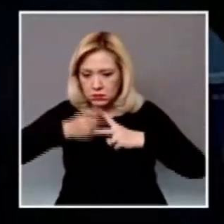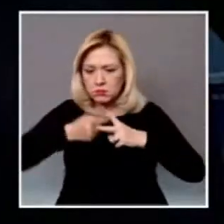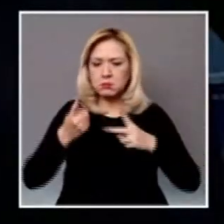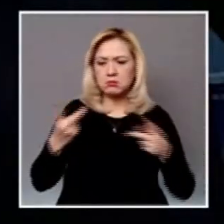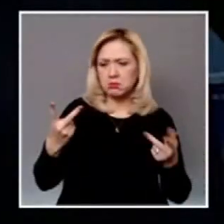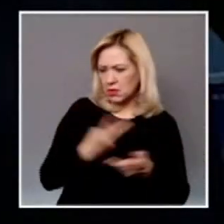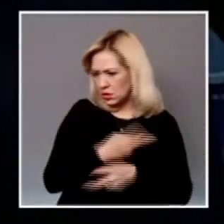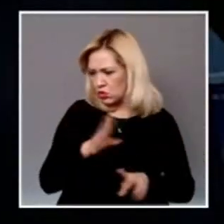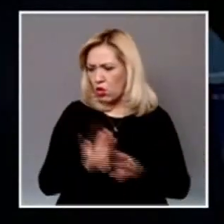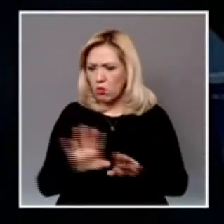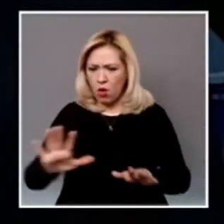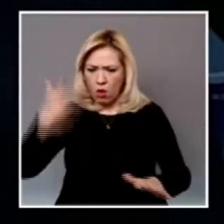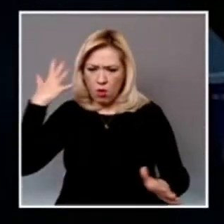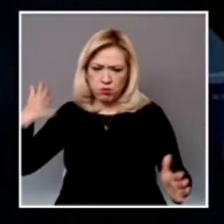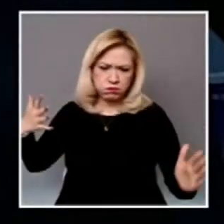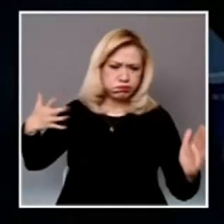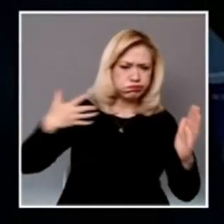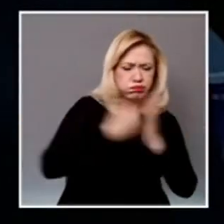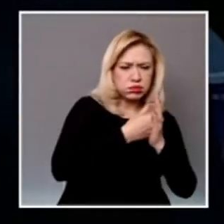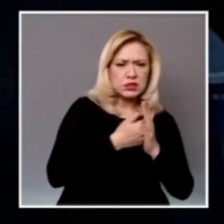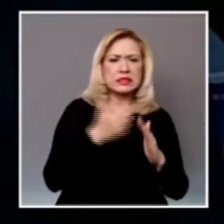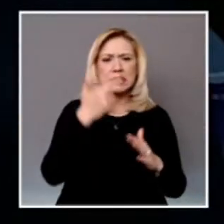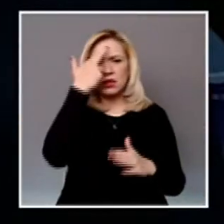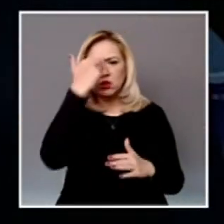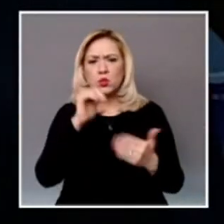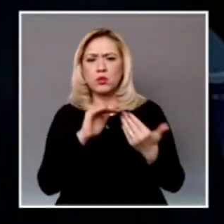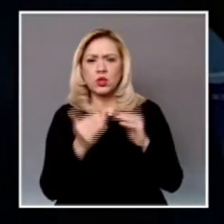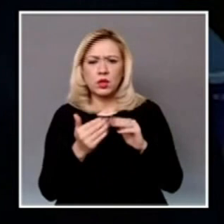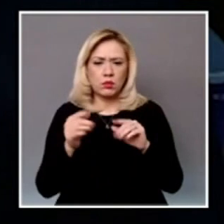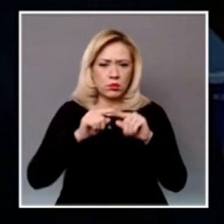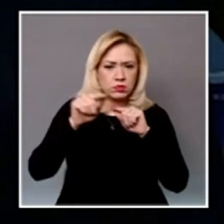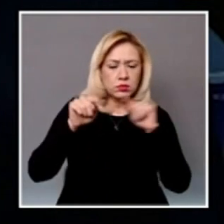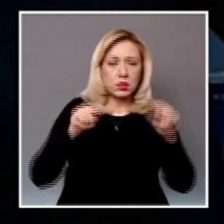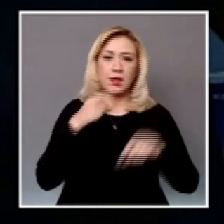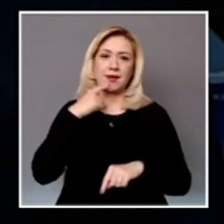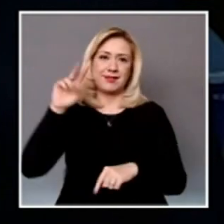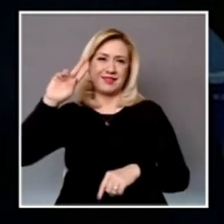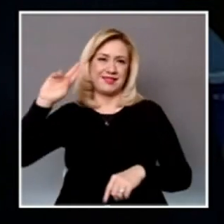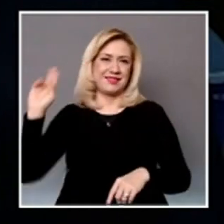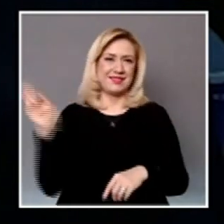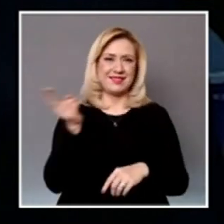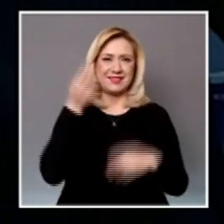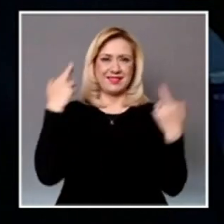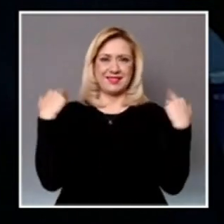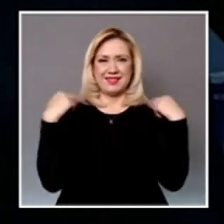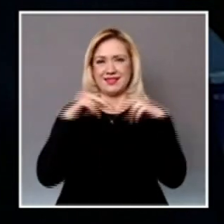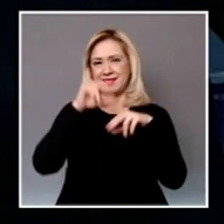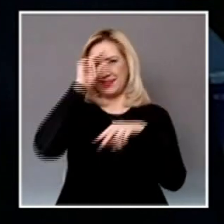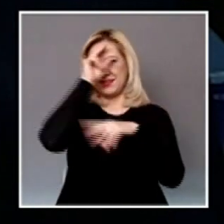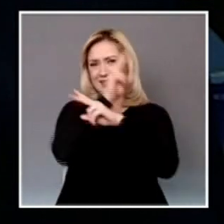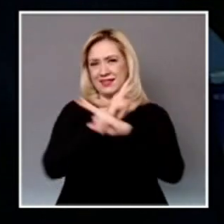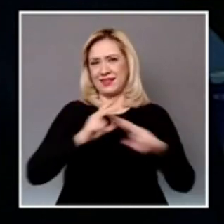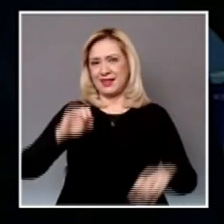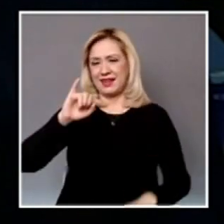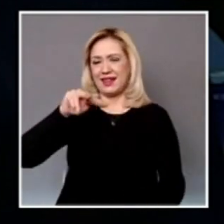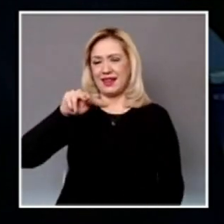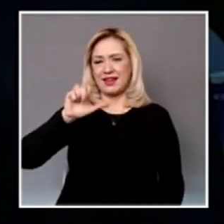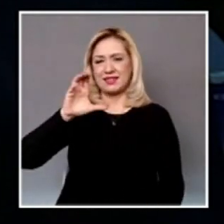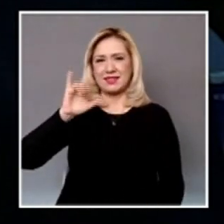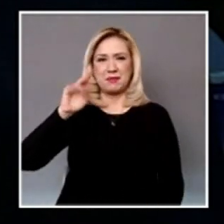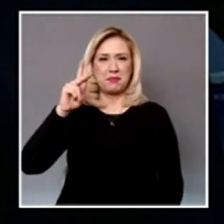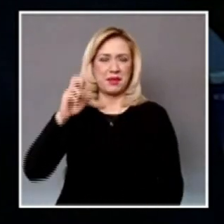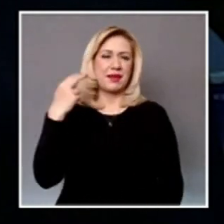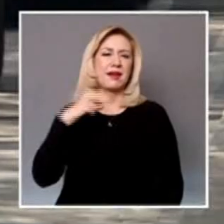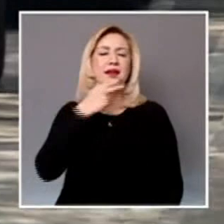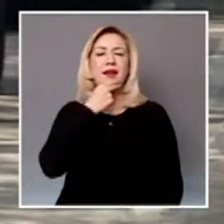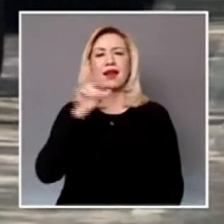causas que lo produjeron. Así lo expresó el catedrático del INACIPE, Reinaldo Olivares, quien señaló que este procedimiento